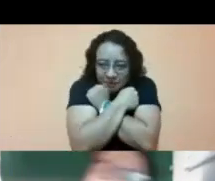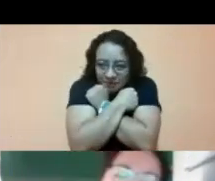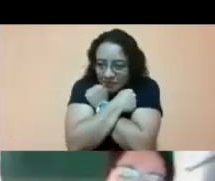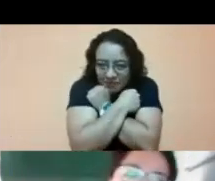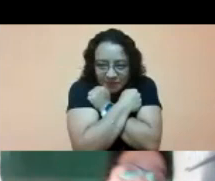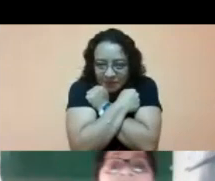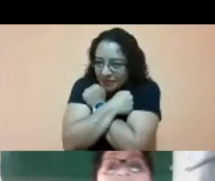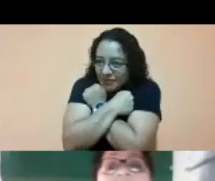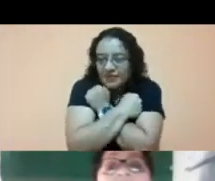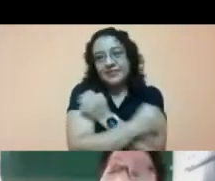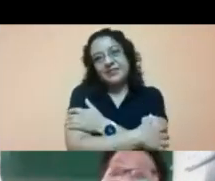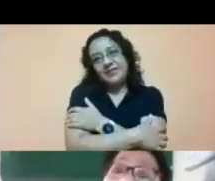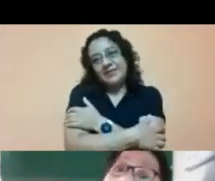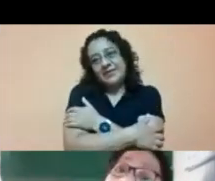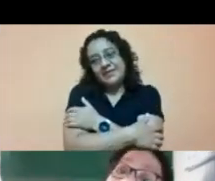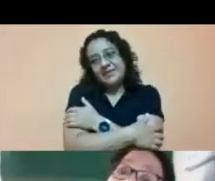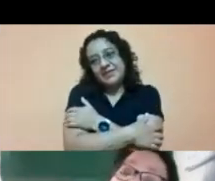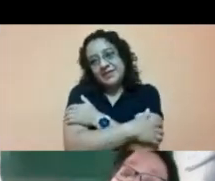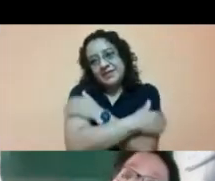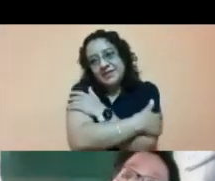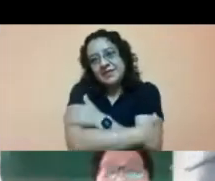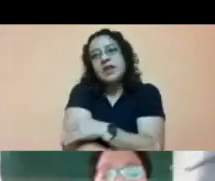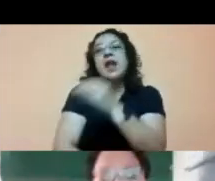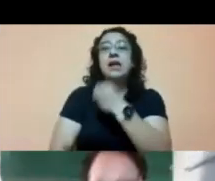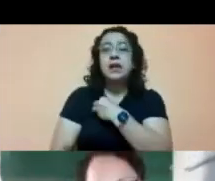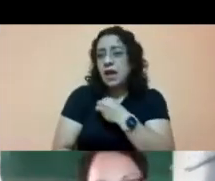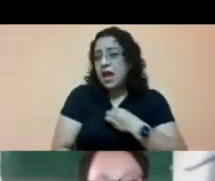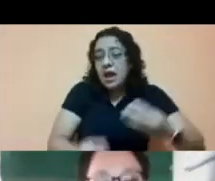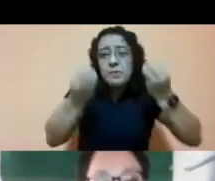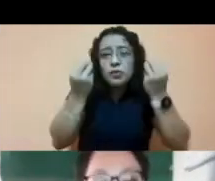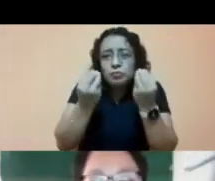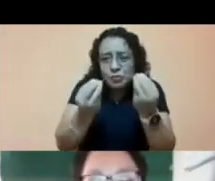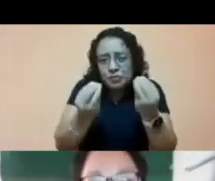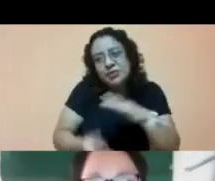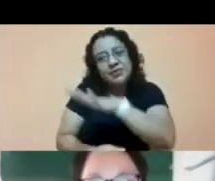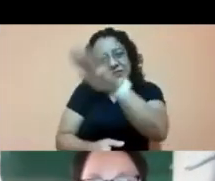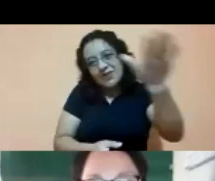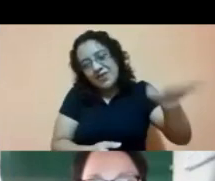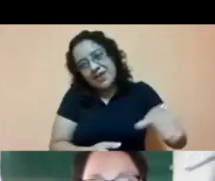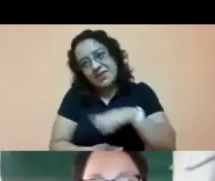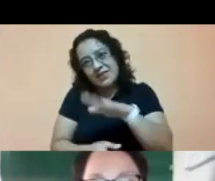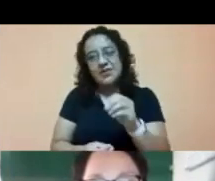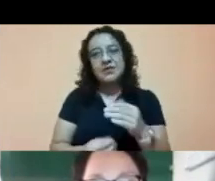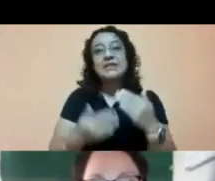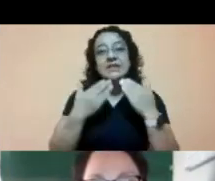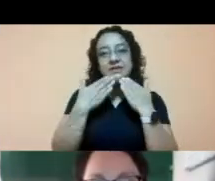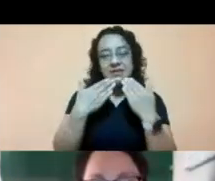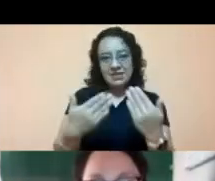fuerte abrazo. Y ustedes saben que los queremos a todos mucho. Y gracias a cada uno